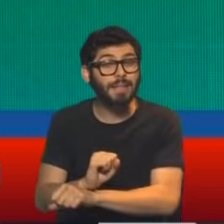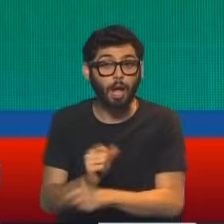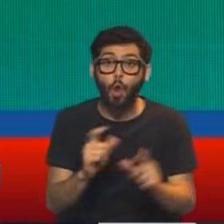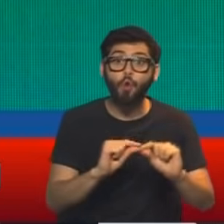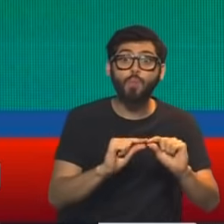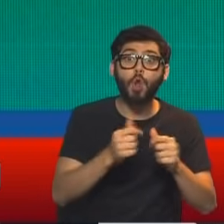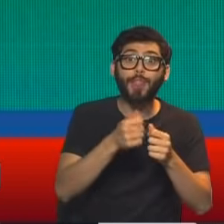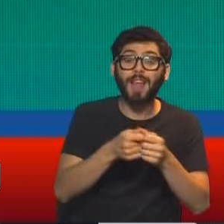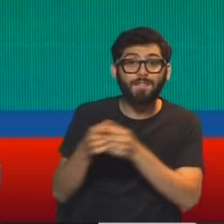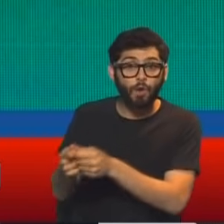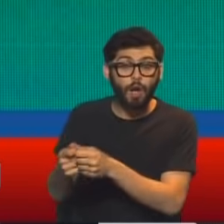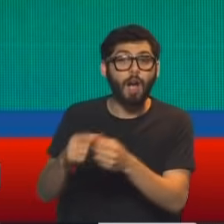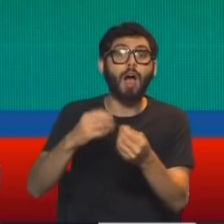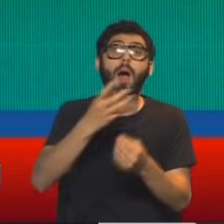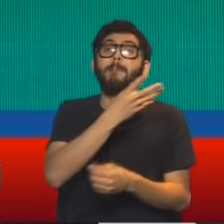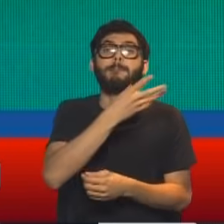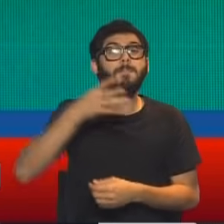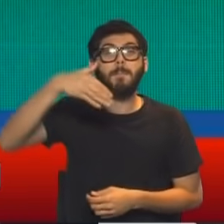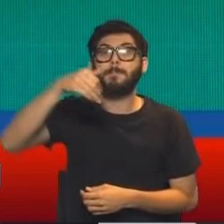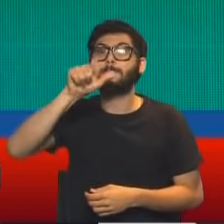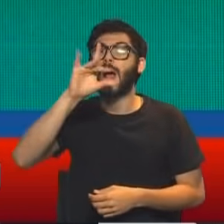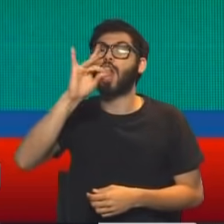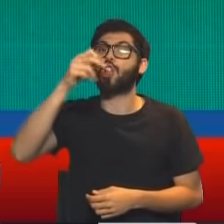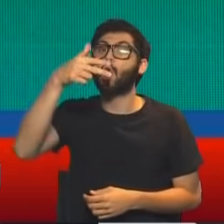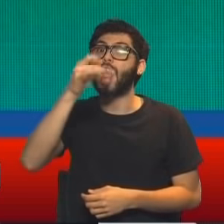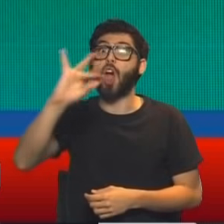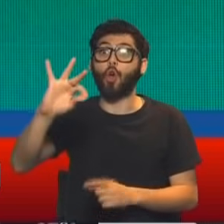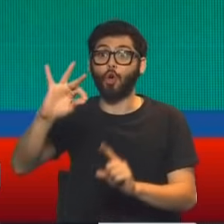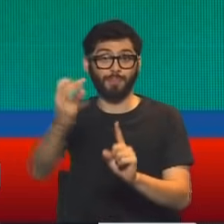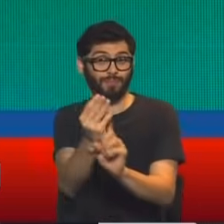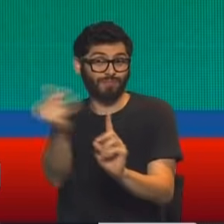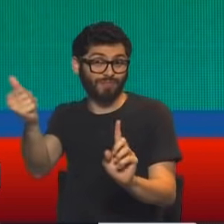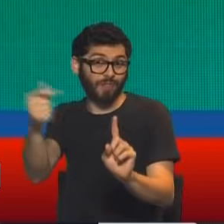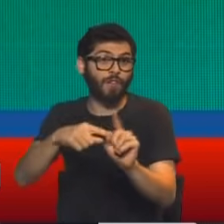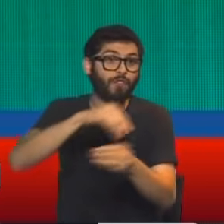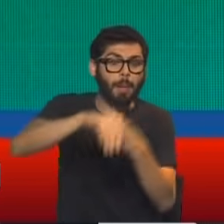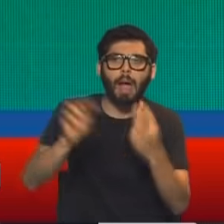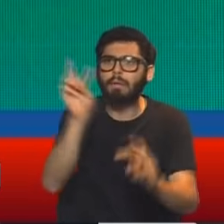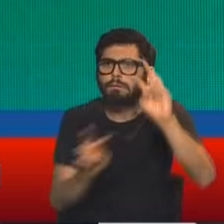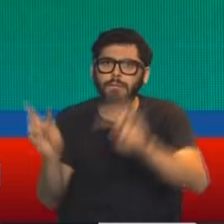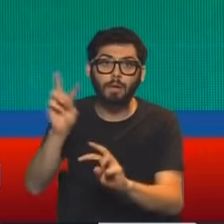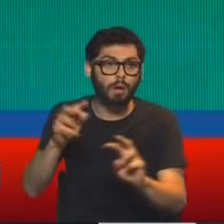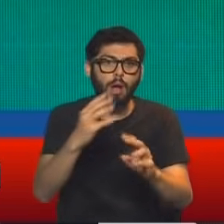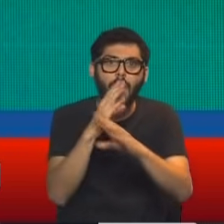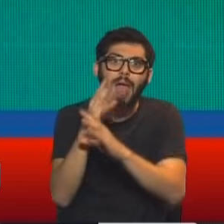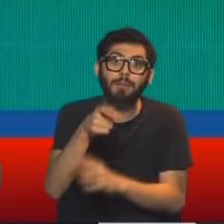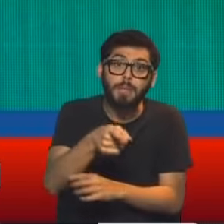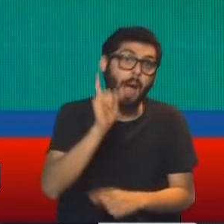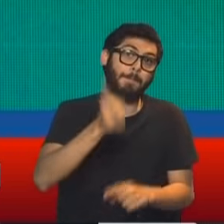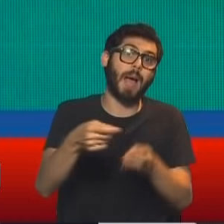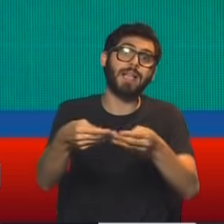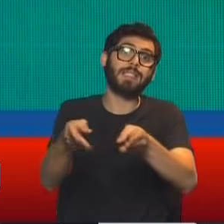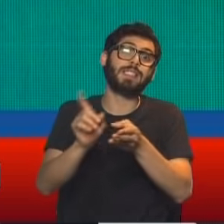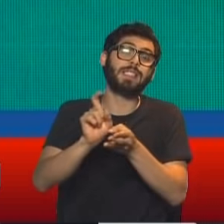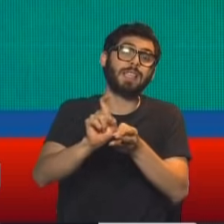familia de Santiago Maldonado. Los escuchaban mientras estaba la búsqueda de Santiago Maldonado. Y por supuesto esto último, lo de Lara San Juan,